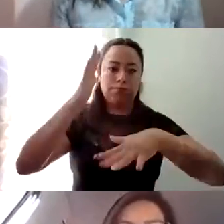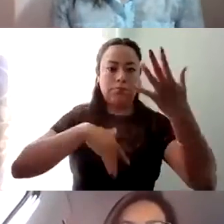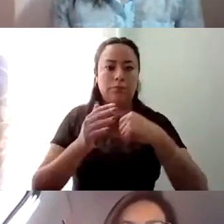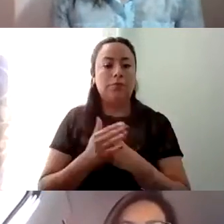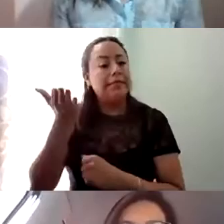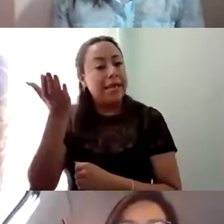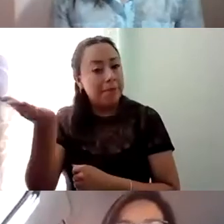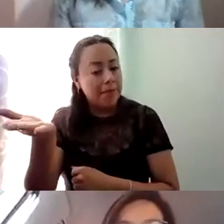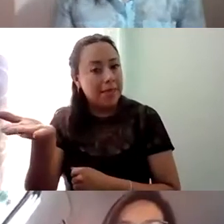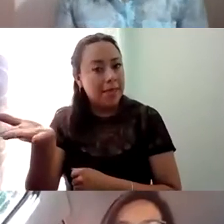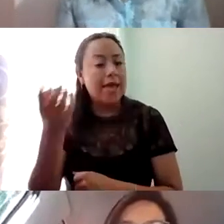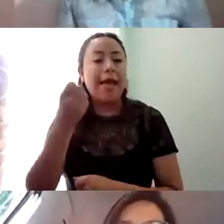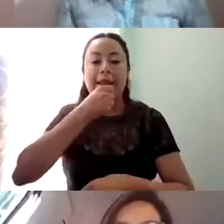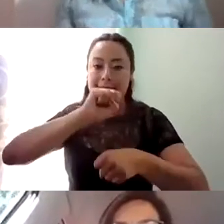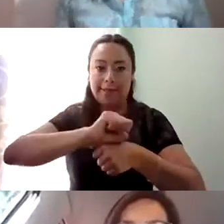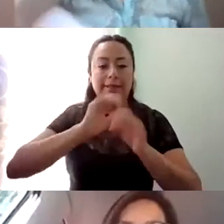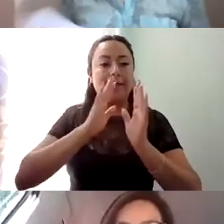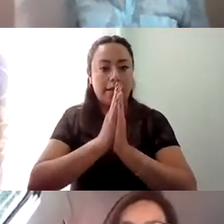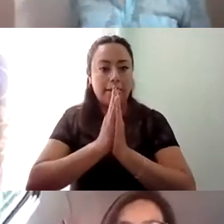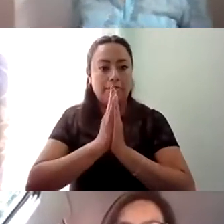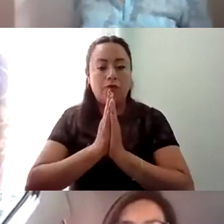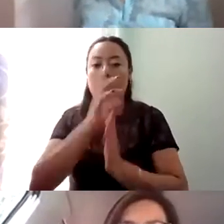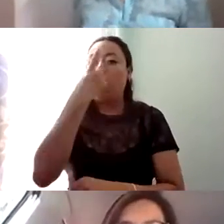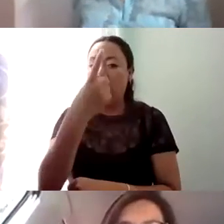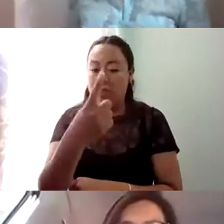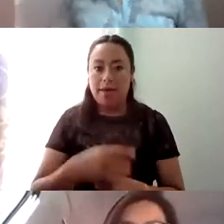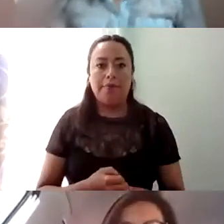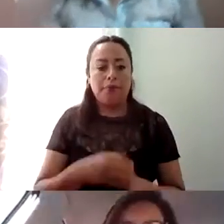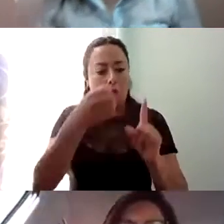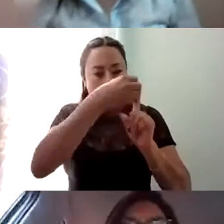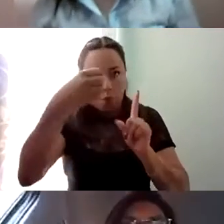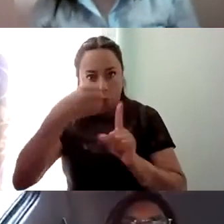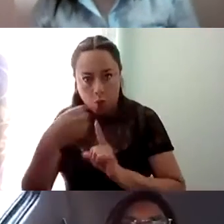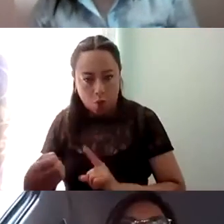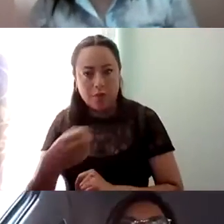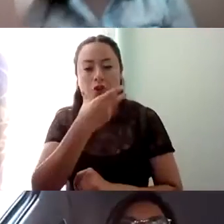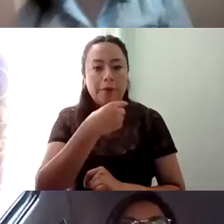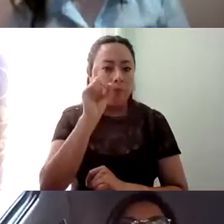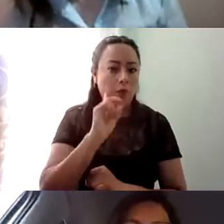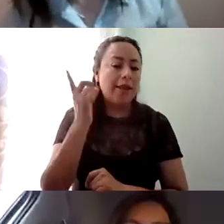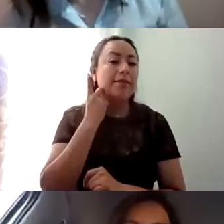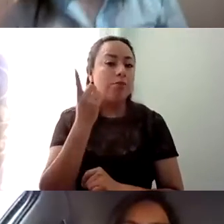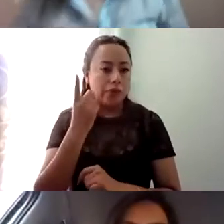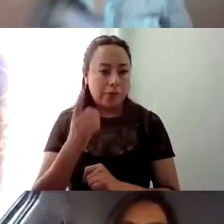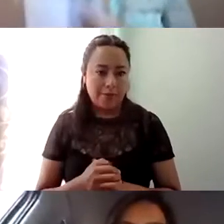por tanto, a la secretaria sirva a mencionar en orden a las y los diputados que harán uso de la palabra.